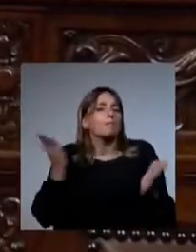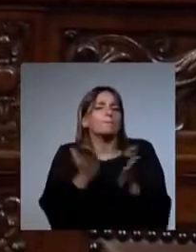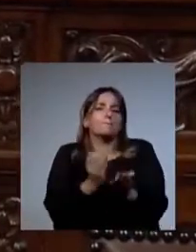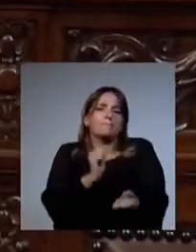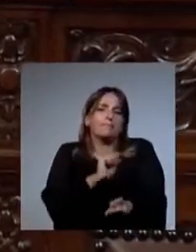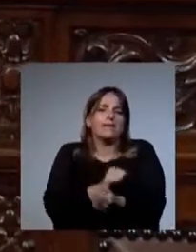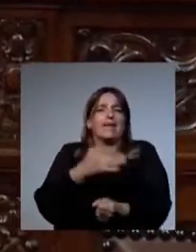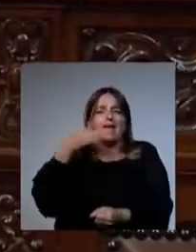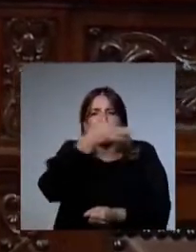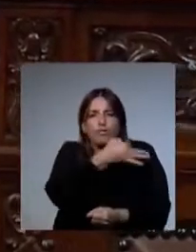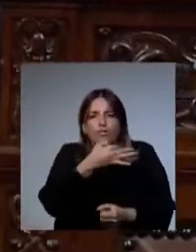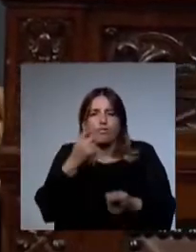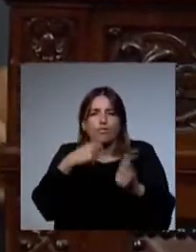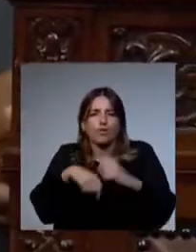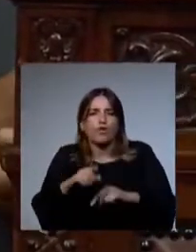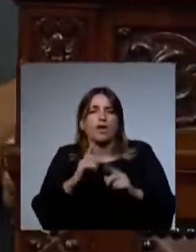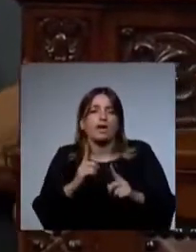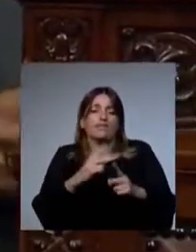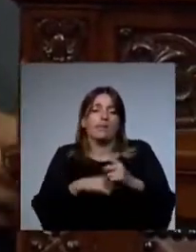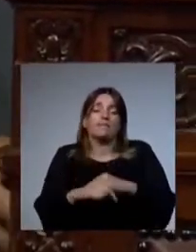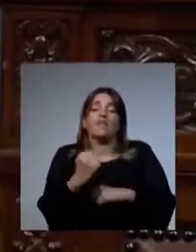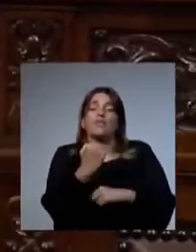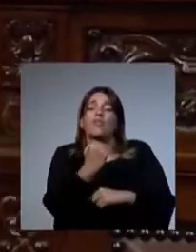y se creó el delito de la resistencia al arresto.